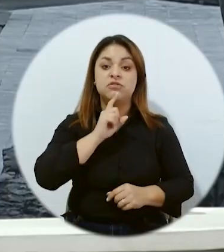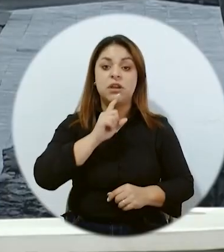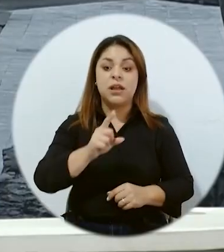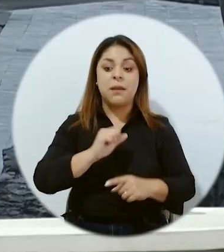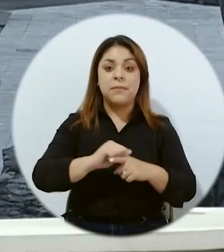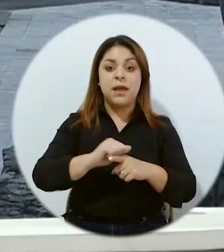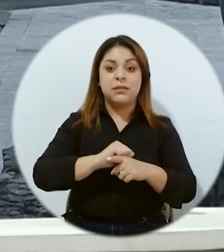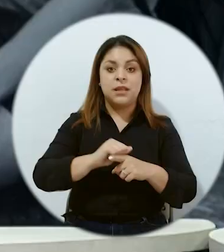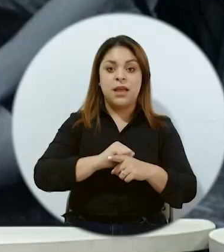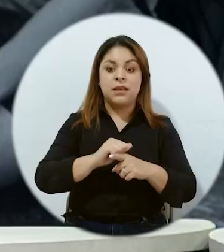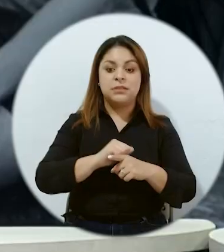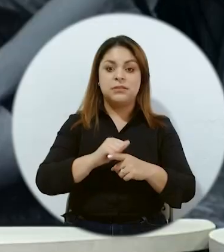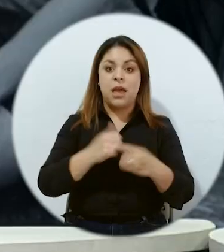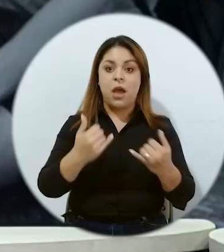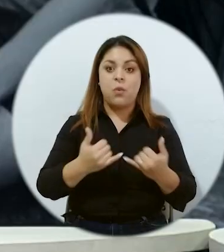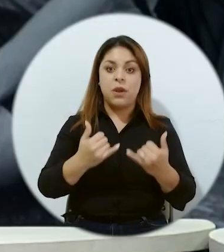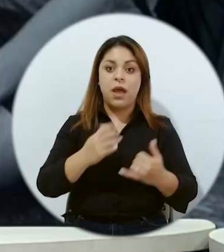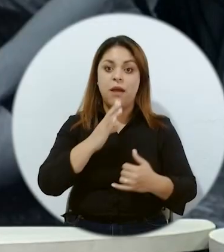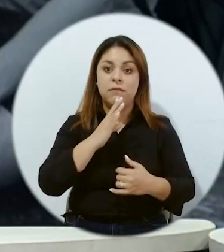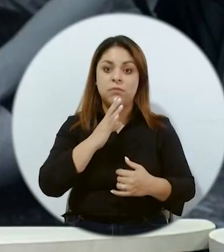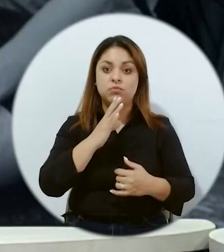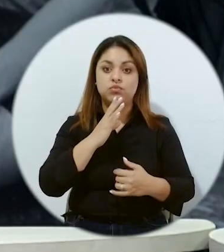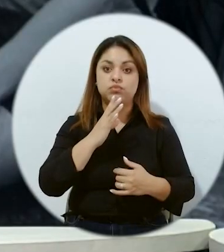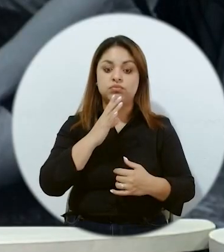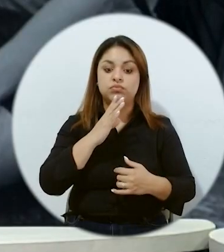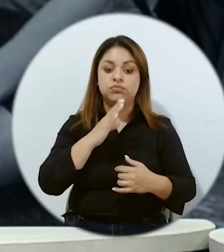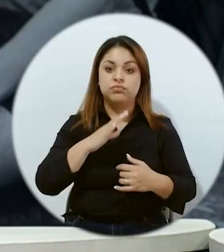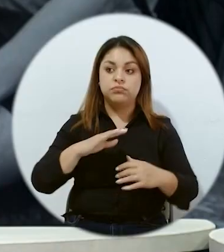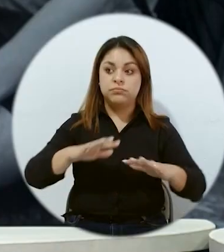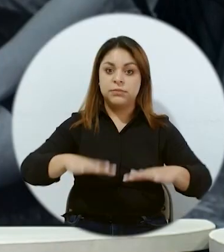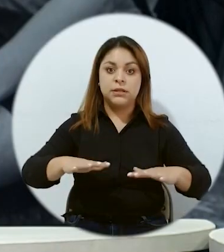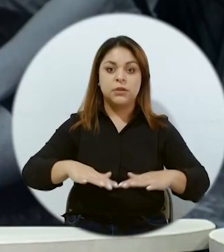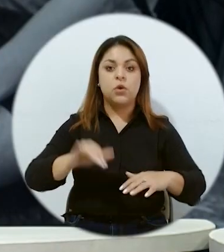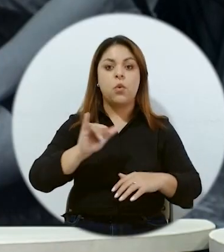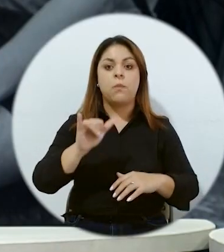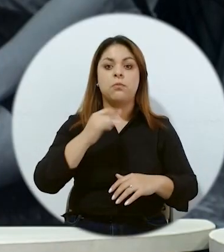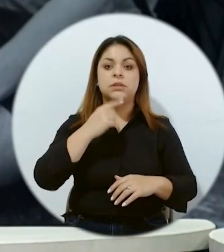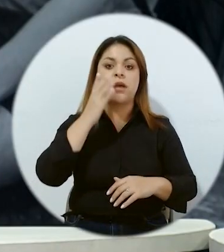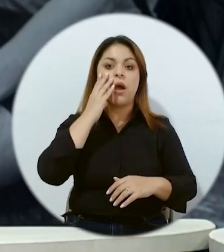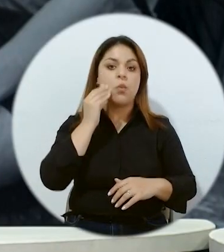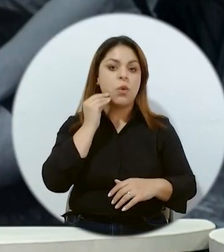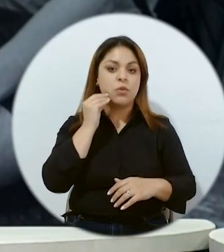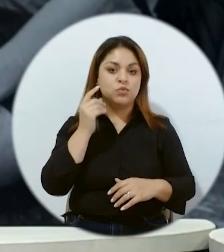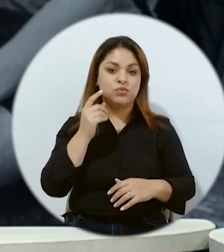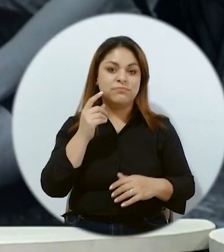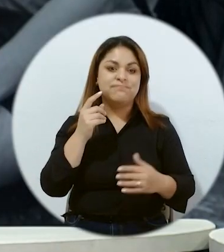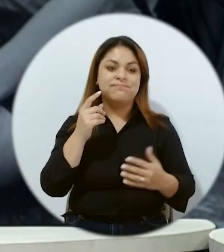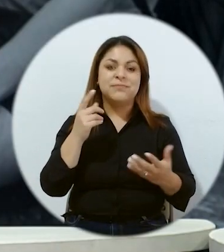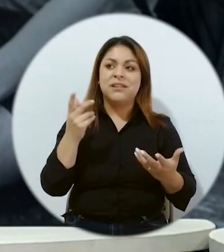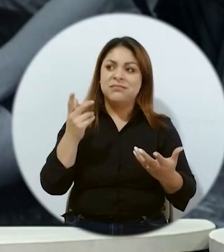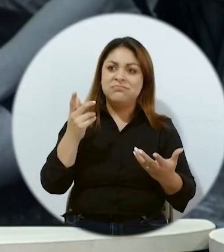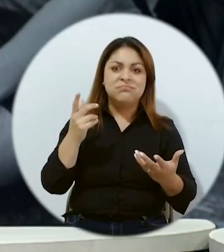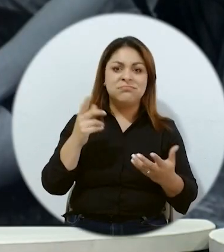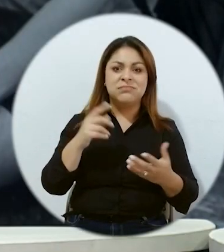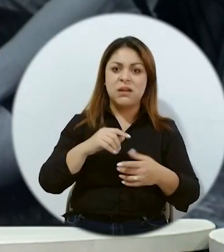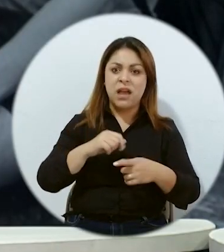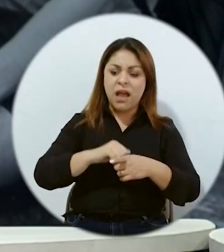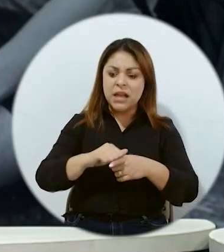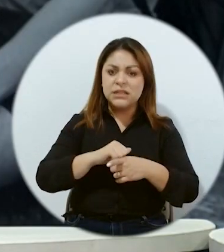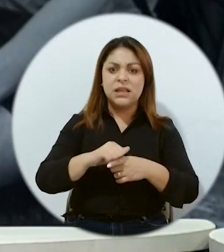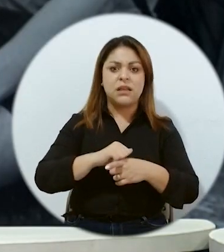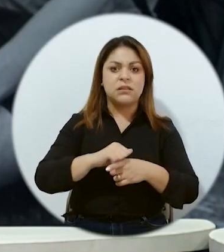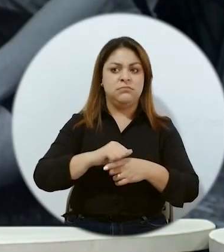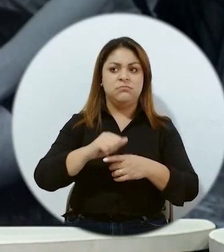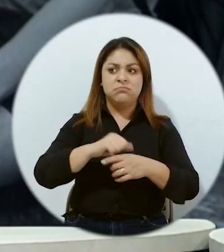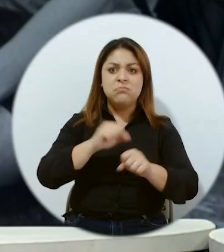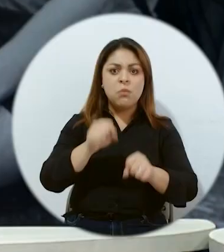Sí, en realidad de las prácticas que hemos hablado, ¿verdad? No es, como dicen los abuelitos, no están pegadas del